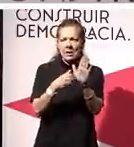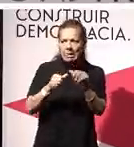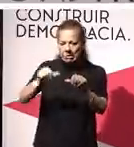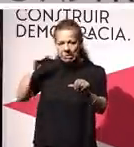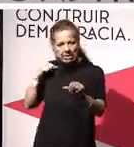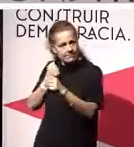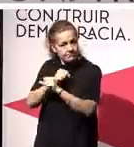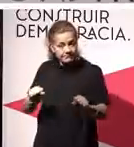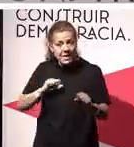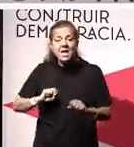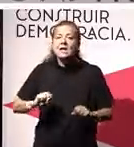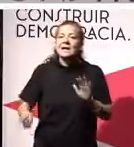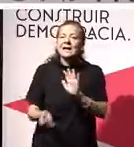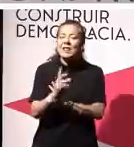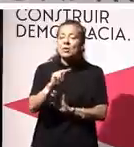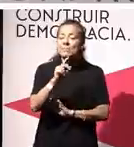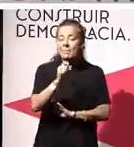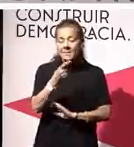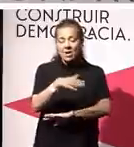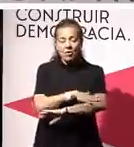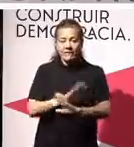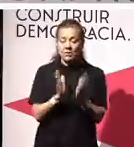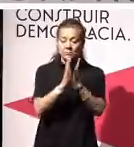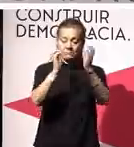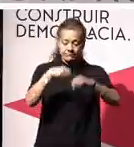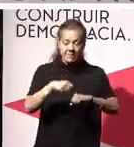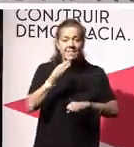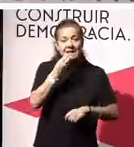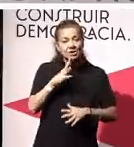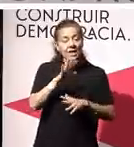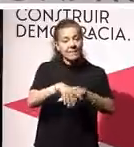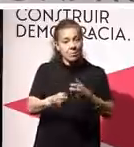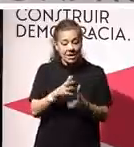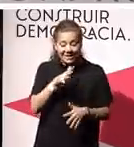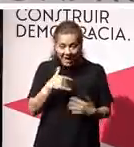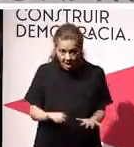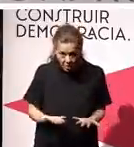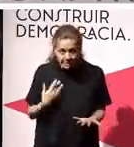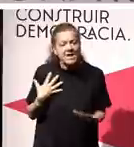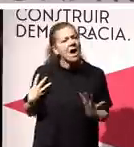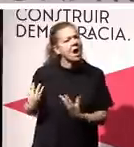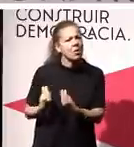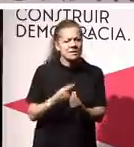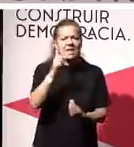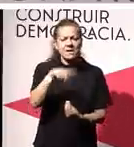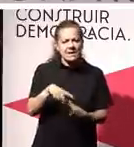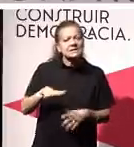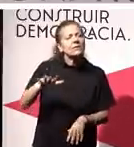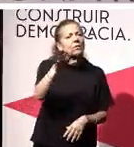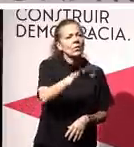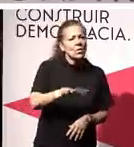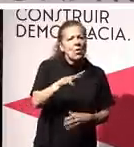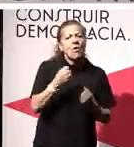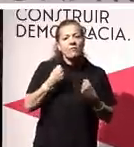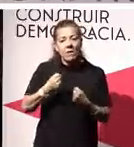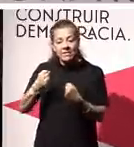y conformando el primer Gobierno de coalición de la historia democrática reciente, acompañadas, además, de fuerzas regionalistas y también